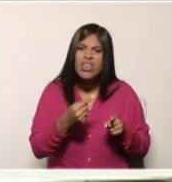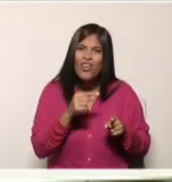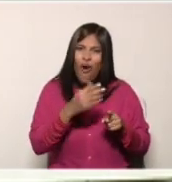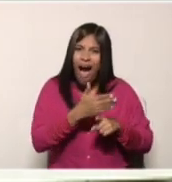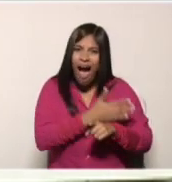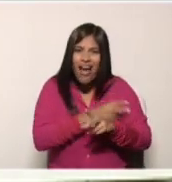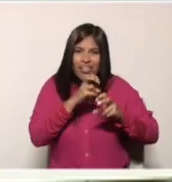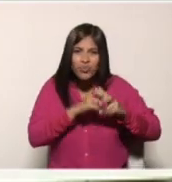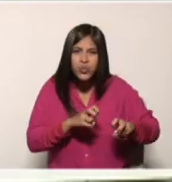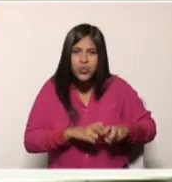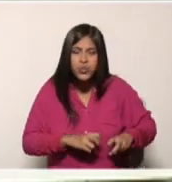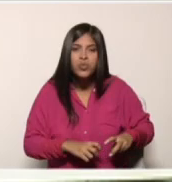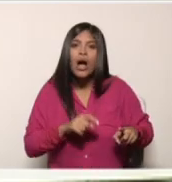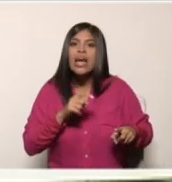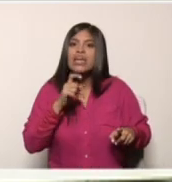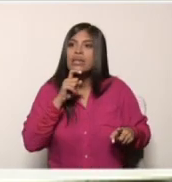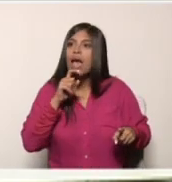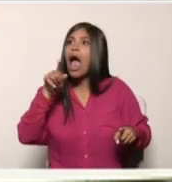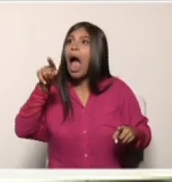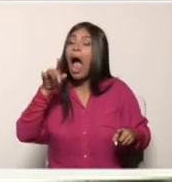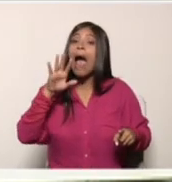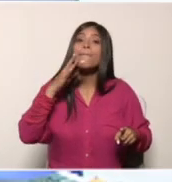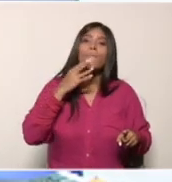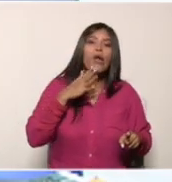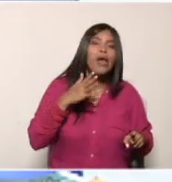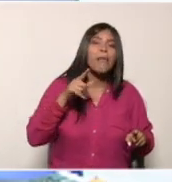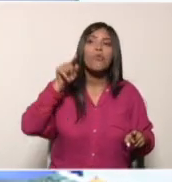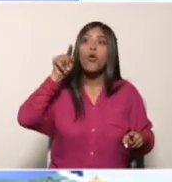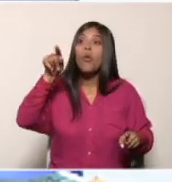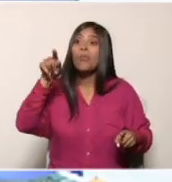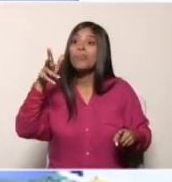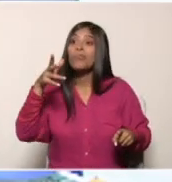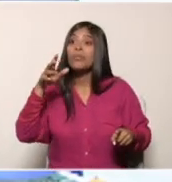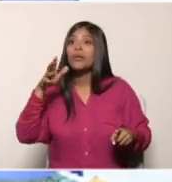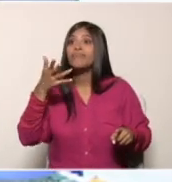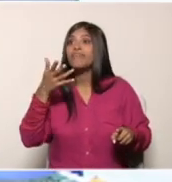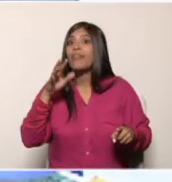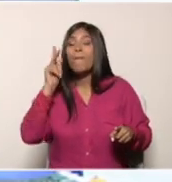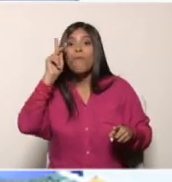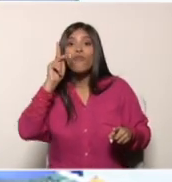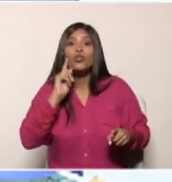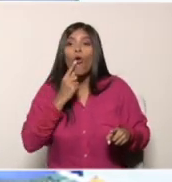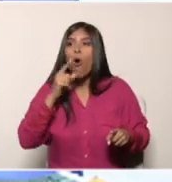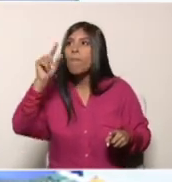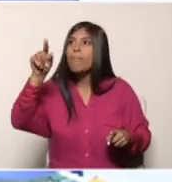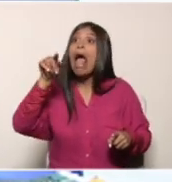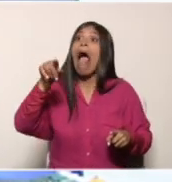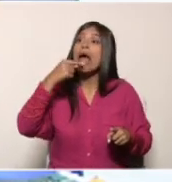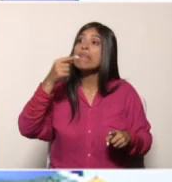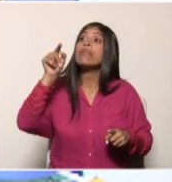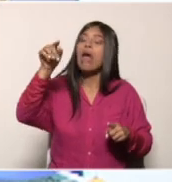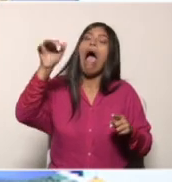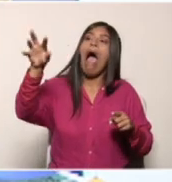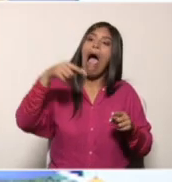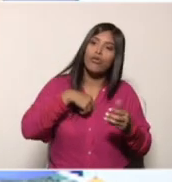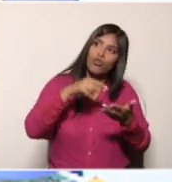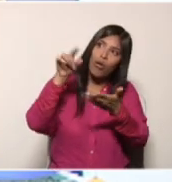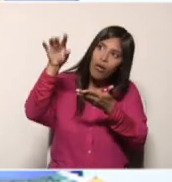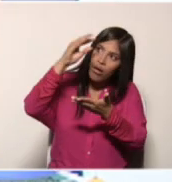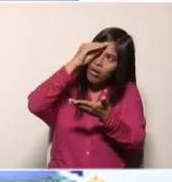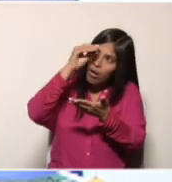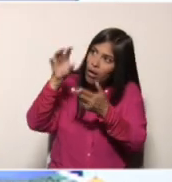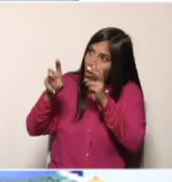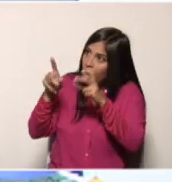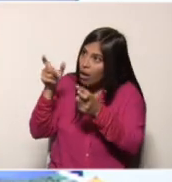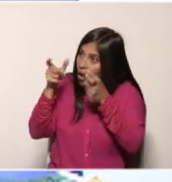todo sobre el tema que tratamos. ¿Okay? En esas referencias vamos a colocar el libro o la página